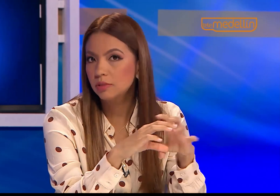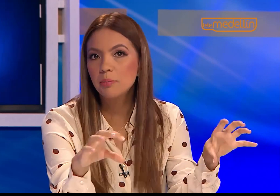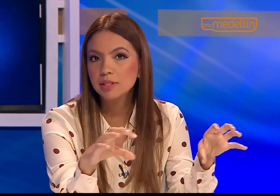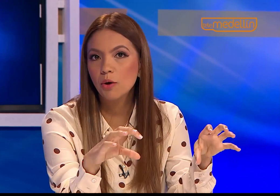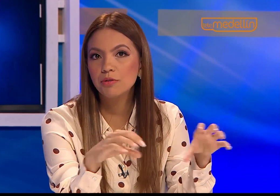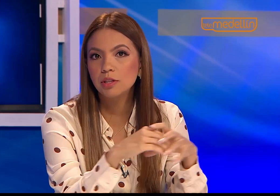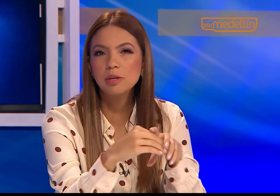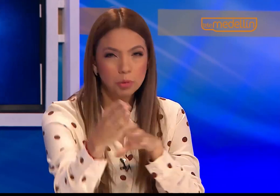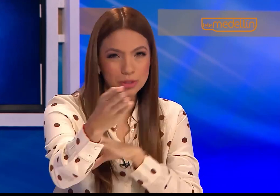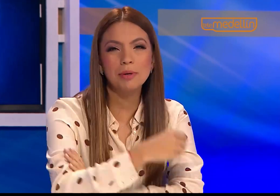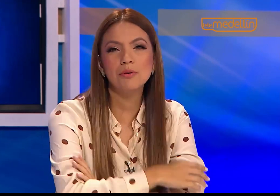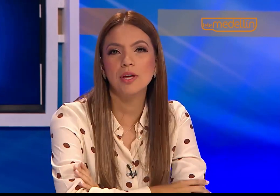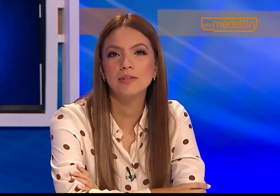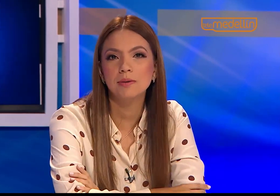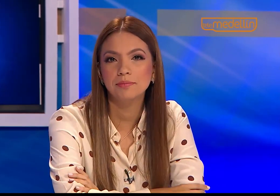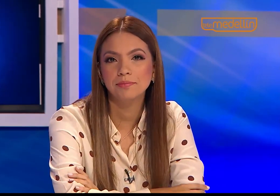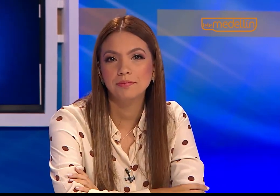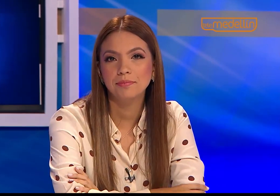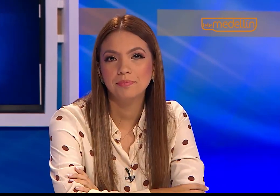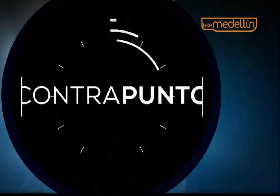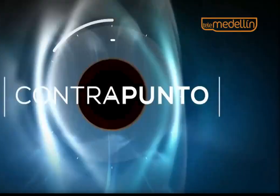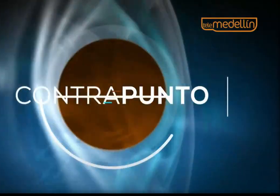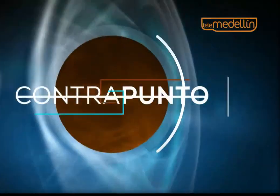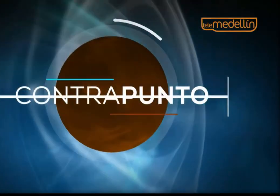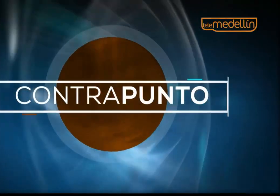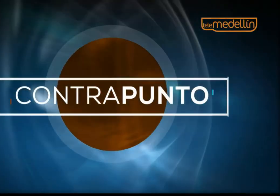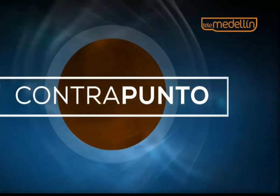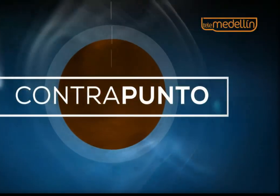ramos pues dijo siempre estado defendiendo esta propuesta miren ustedes